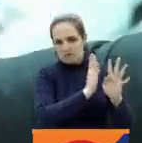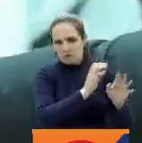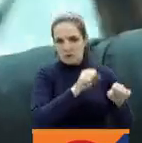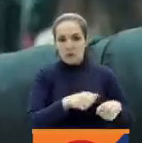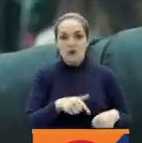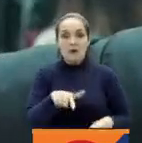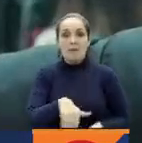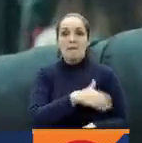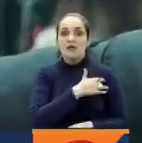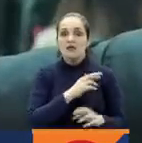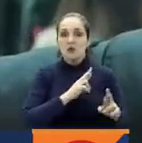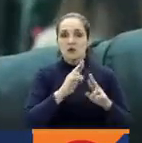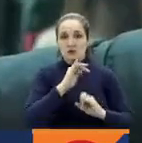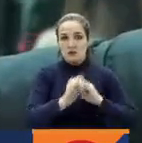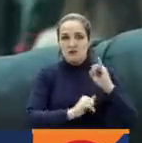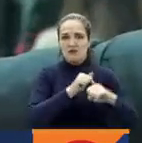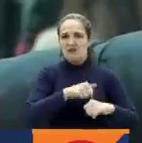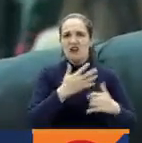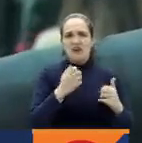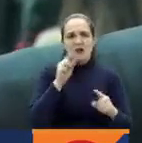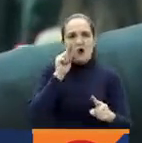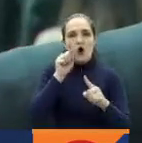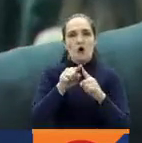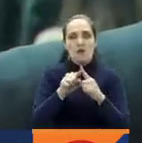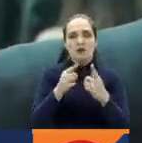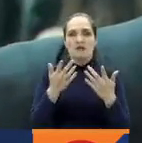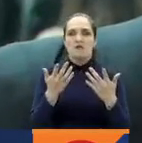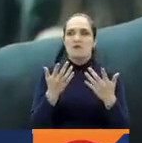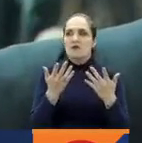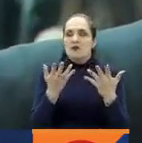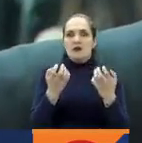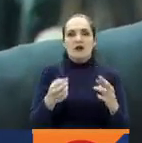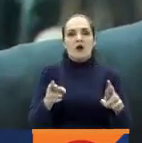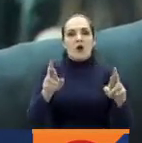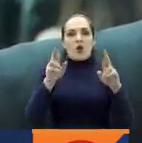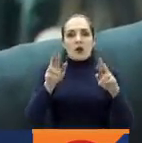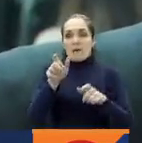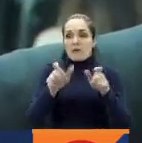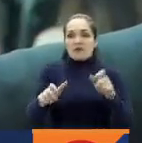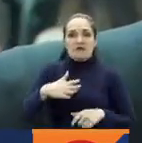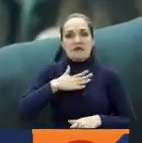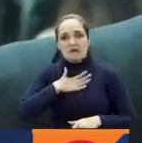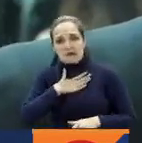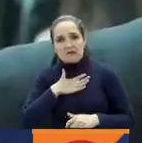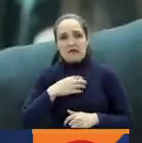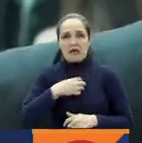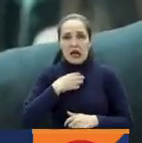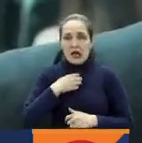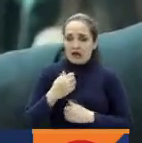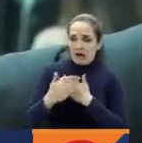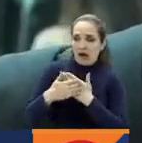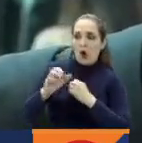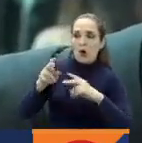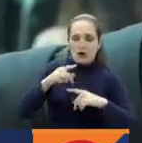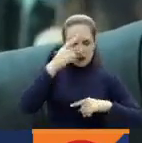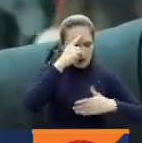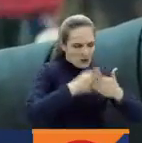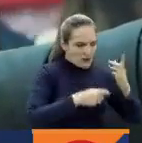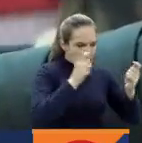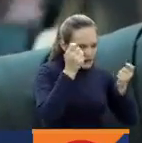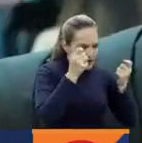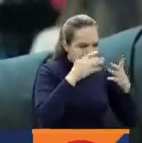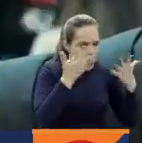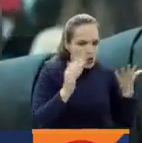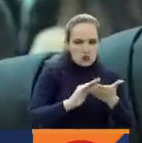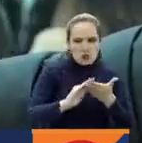busca el Ministerio de Relaciones Exteriores es siempre mitigar las inconformidades que han manifestado los usuarios, tratar de